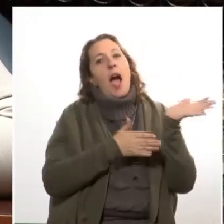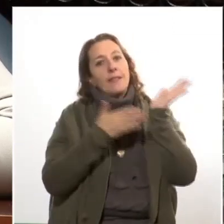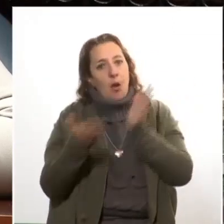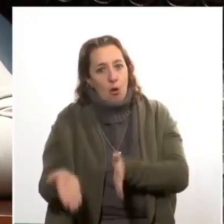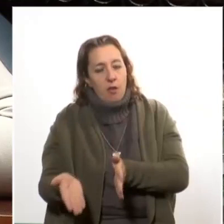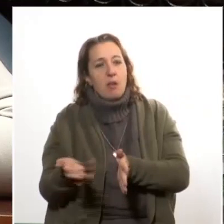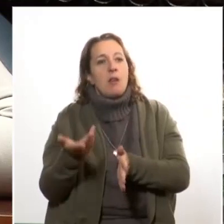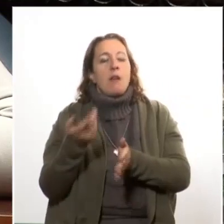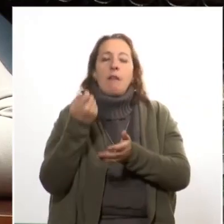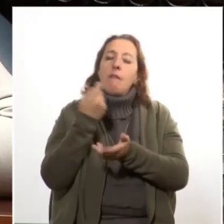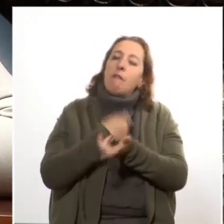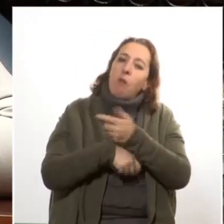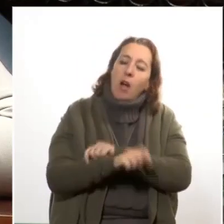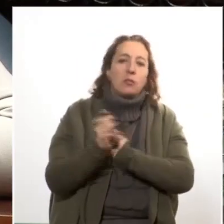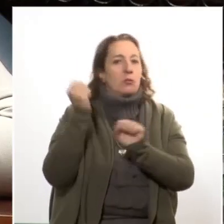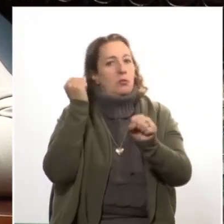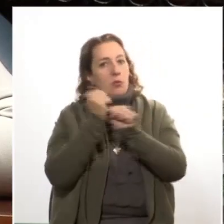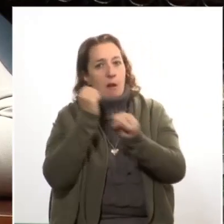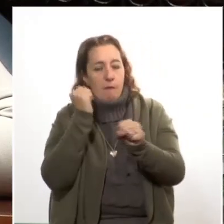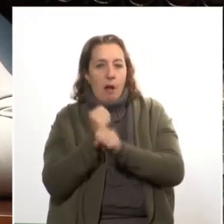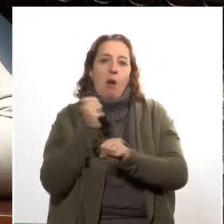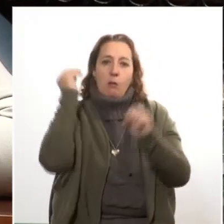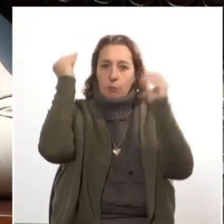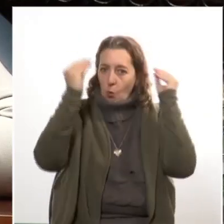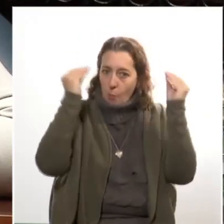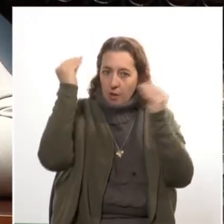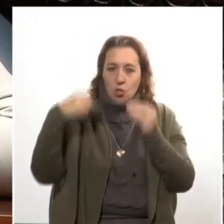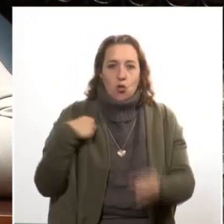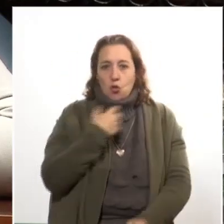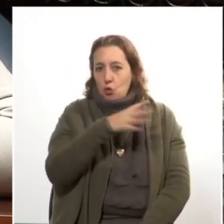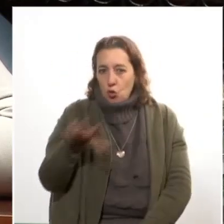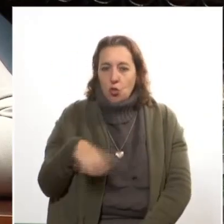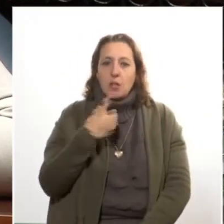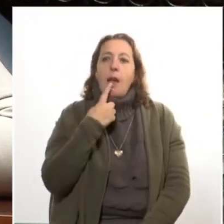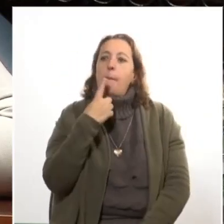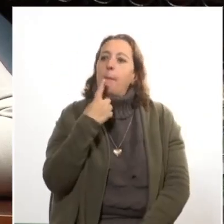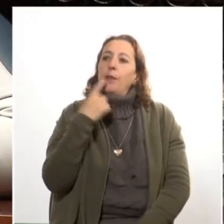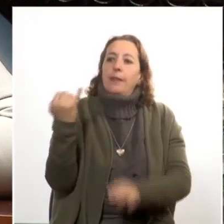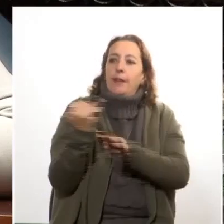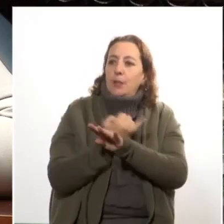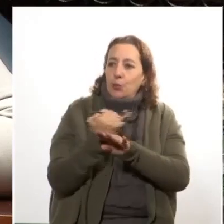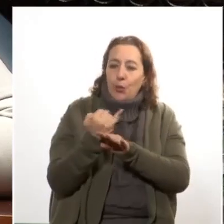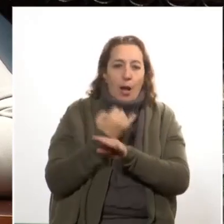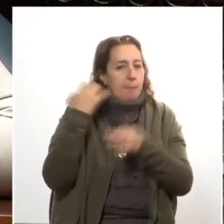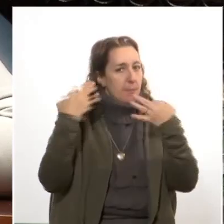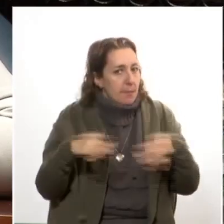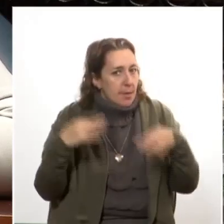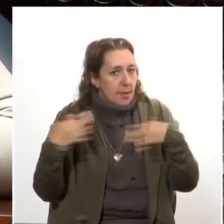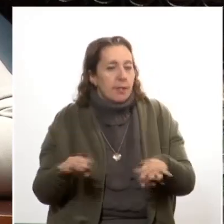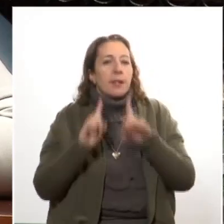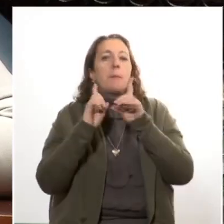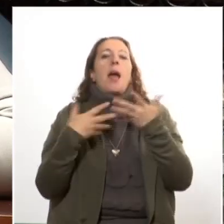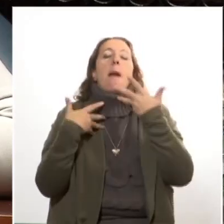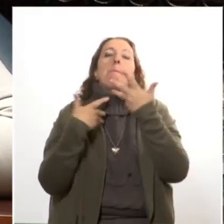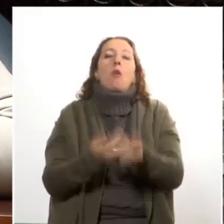del esfuerzo y el trabajo y la preocupación social, a políticas institucionales precisas y al aporte